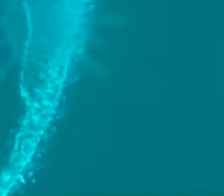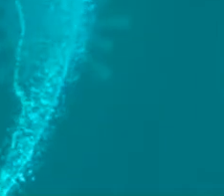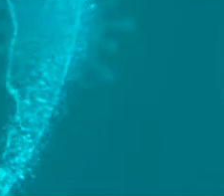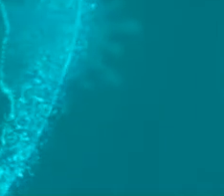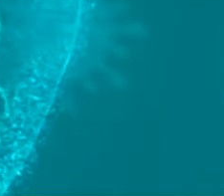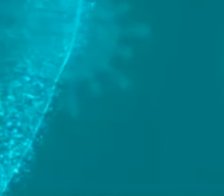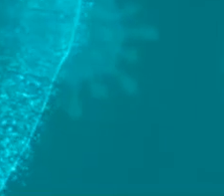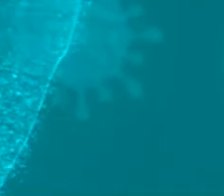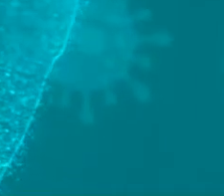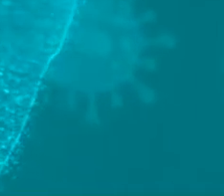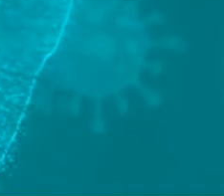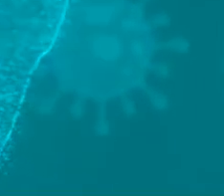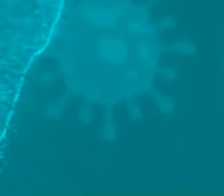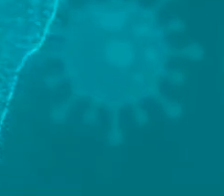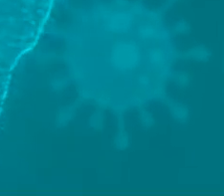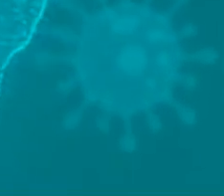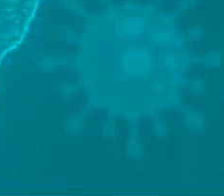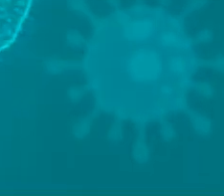ah